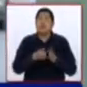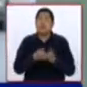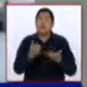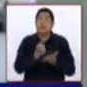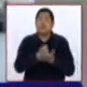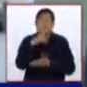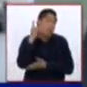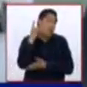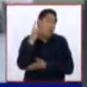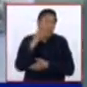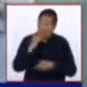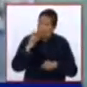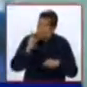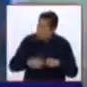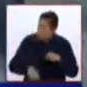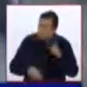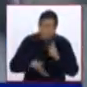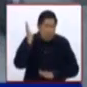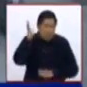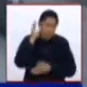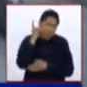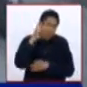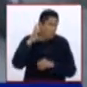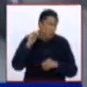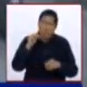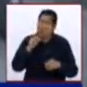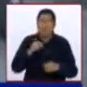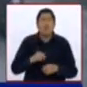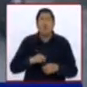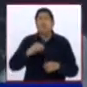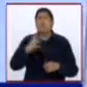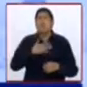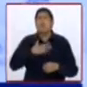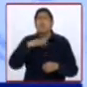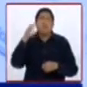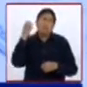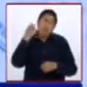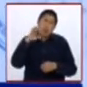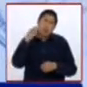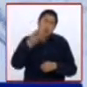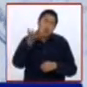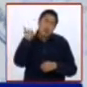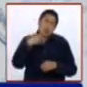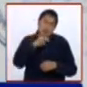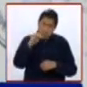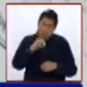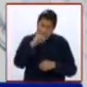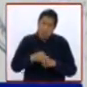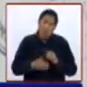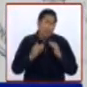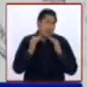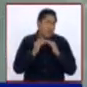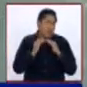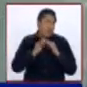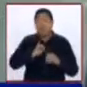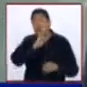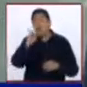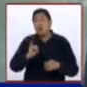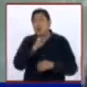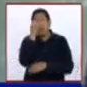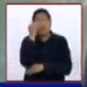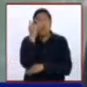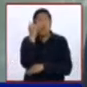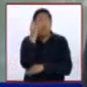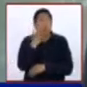boliviano, entonces no pudo haber salido del país. Mi cuñada salió el martes de casa y el miércoles a